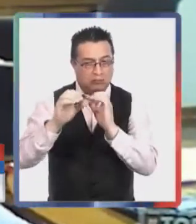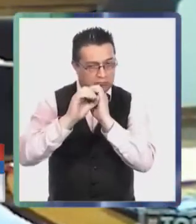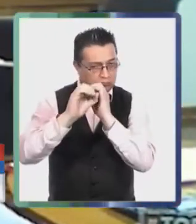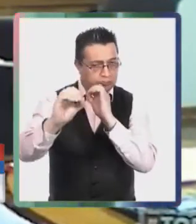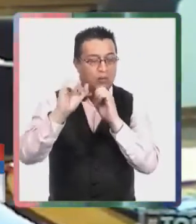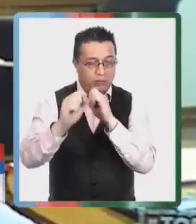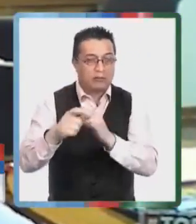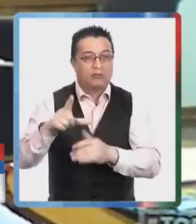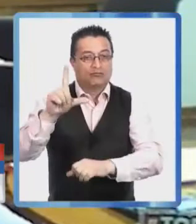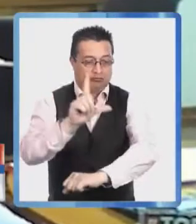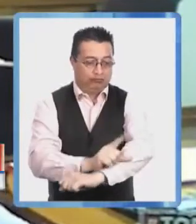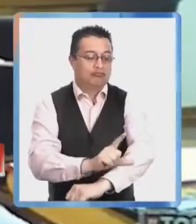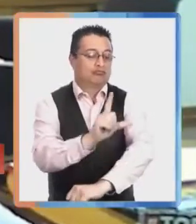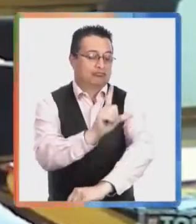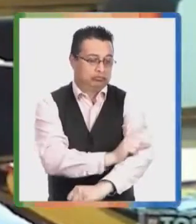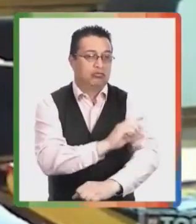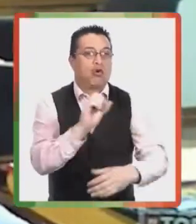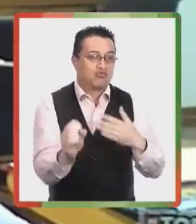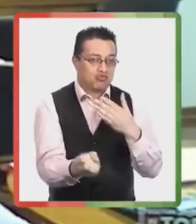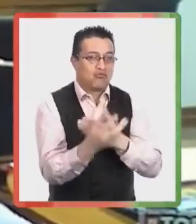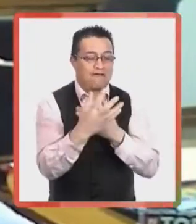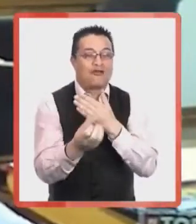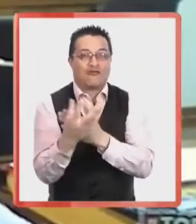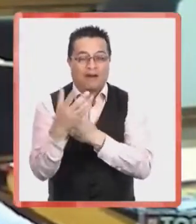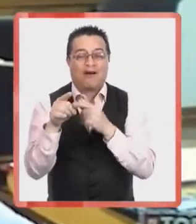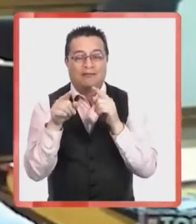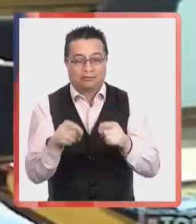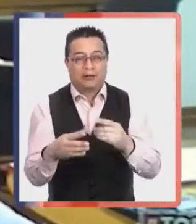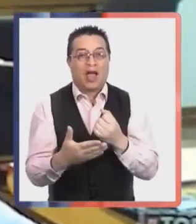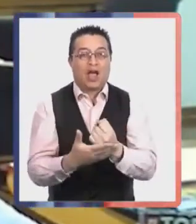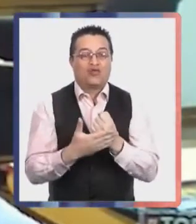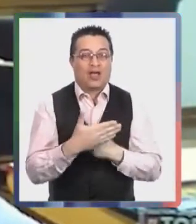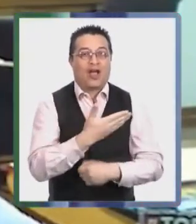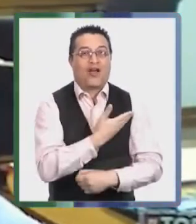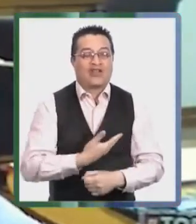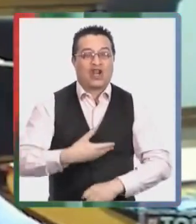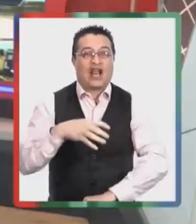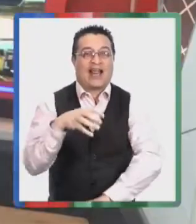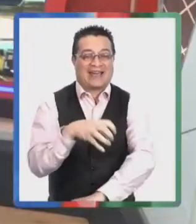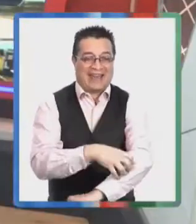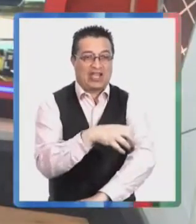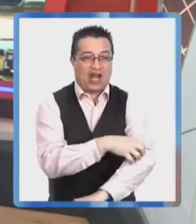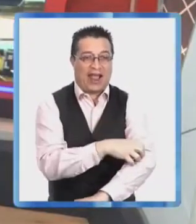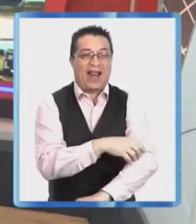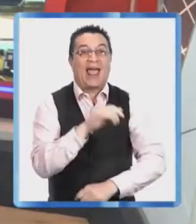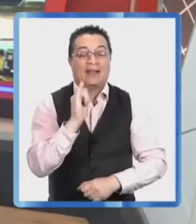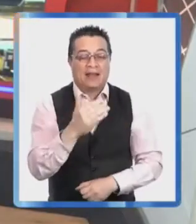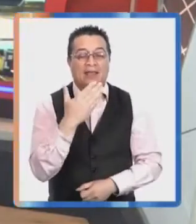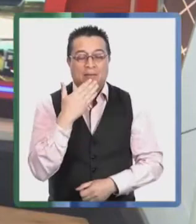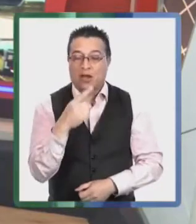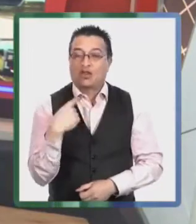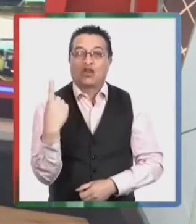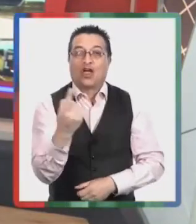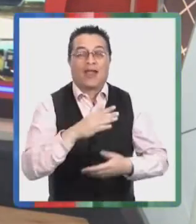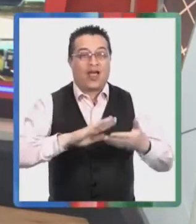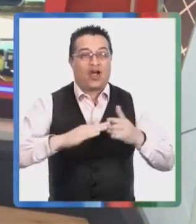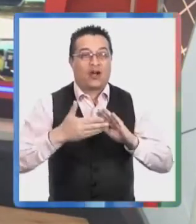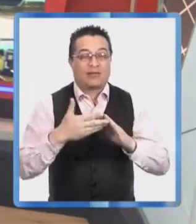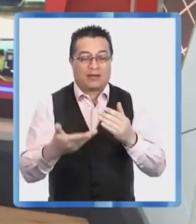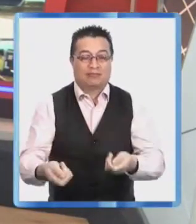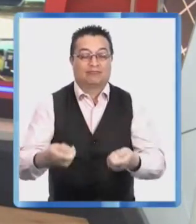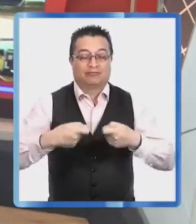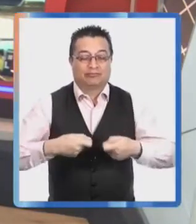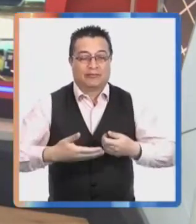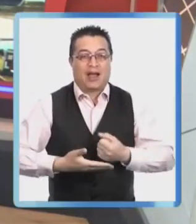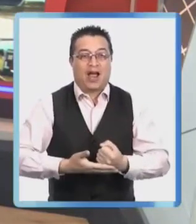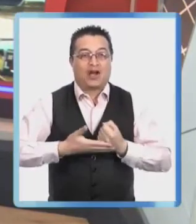proyectando poder instalarnos en esos lugares con la ayuda de los gobiernos regionales pero también de toda la comunidad